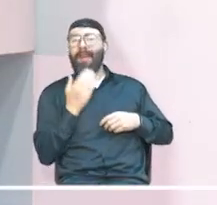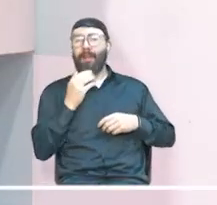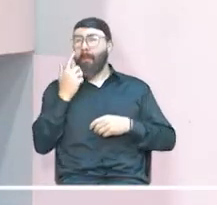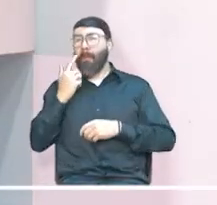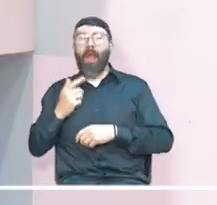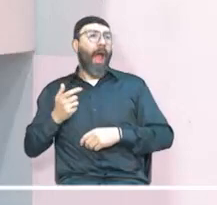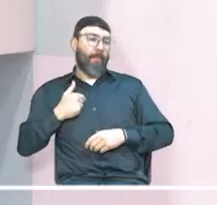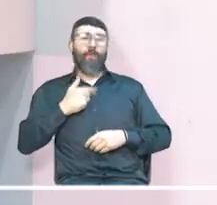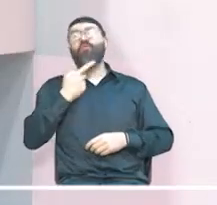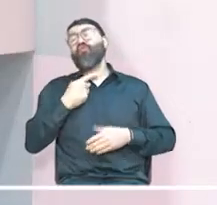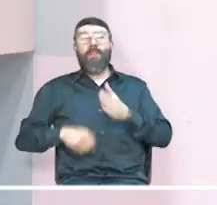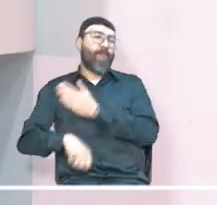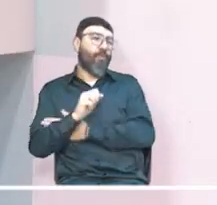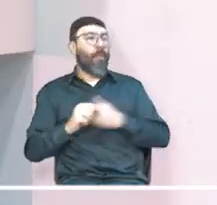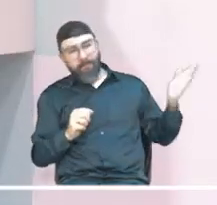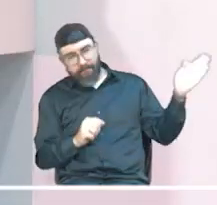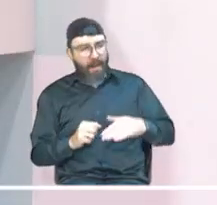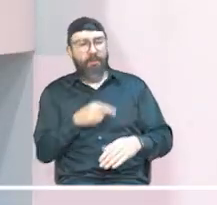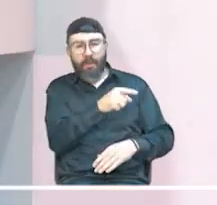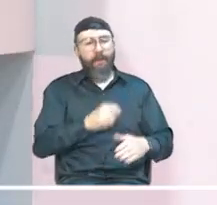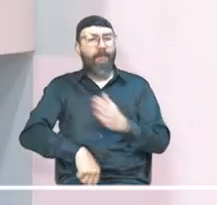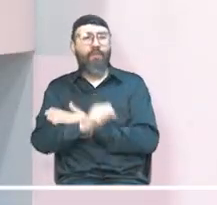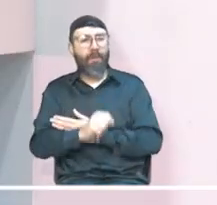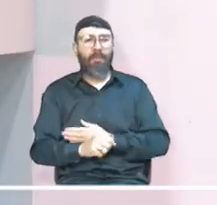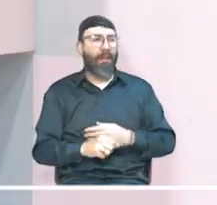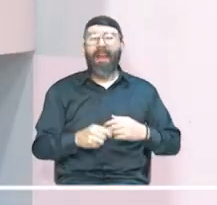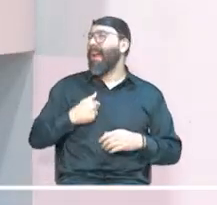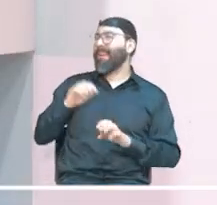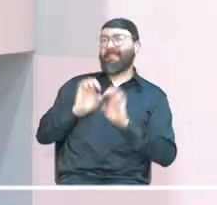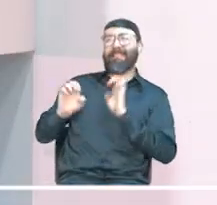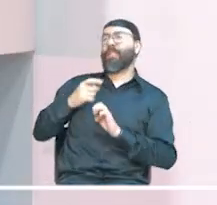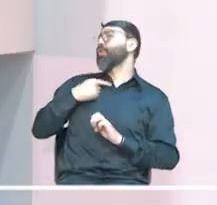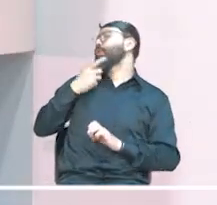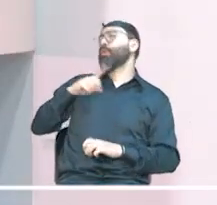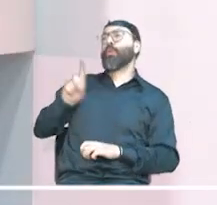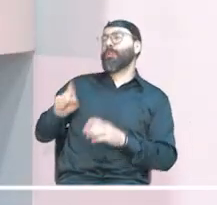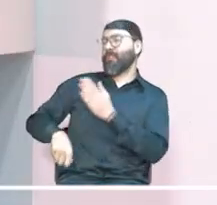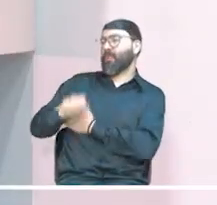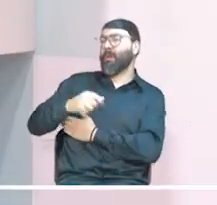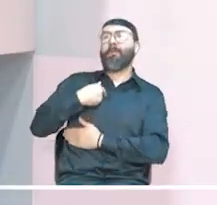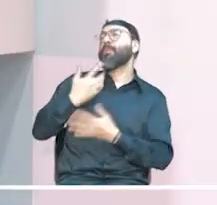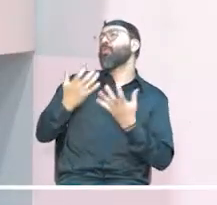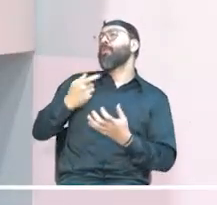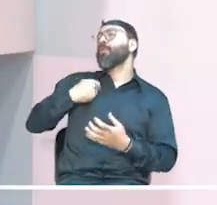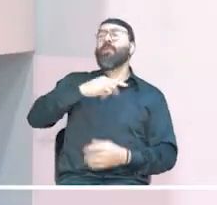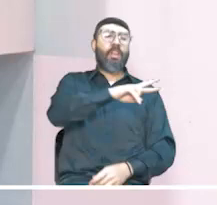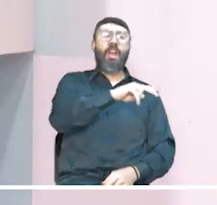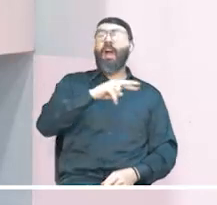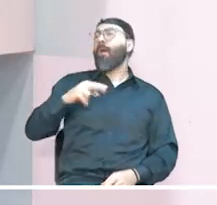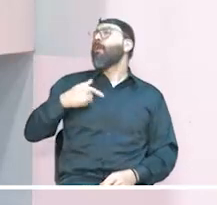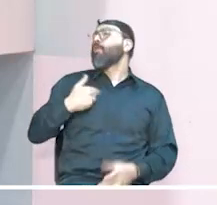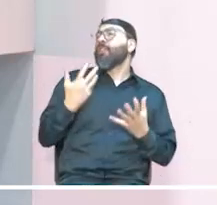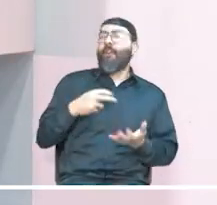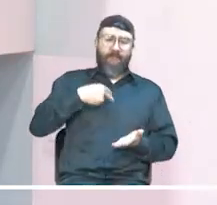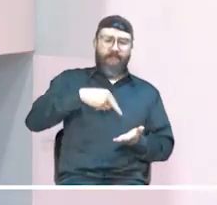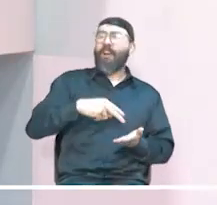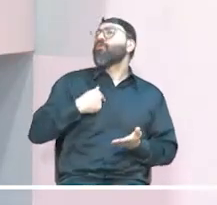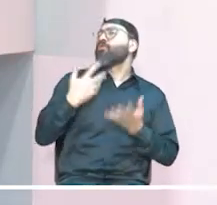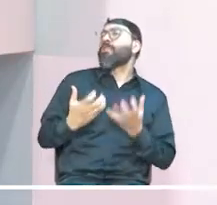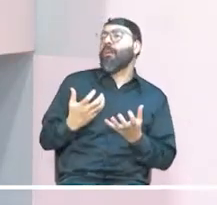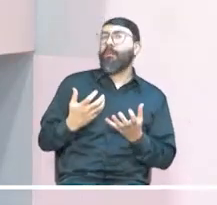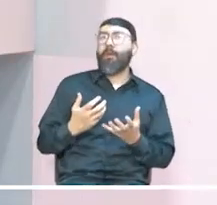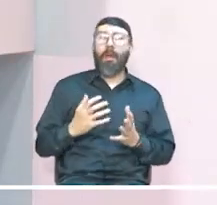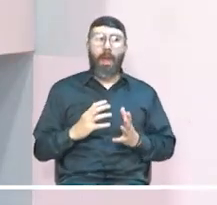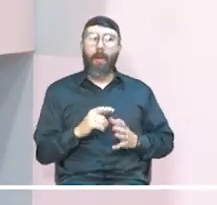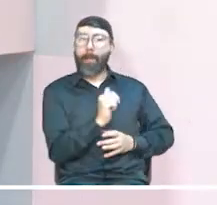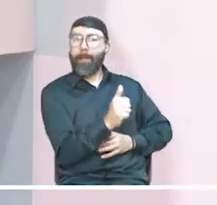fútbol, y llevan al niño y el niño llora y no le gusta, y resulta que a él le gusta la natación, no le gusta el baile. Recordemos que nos tenemos que empezar a sacar ese